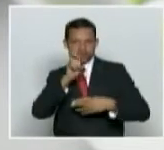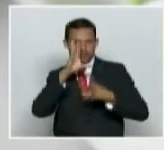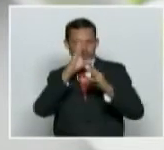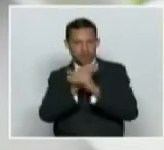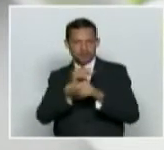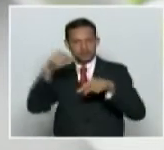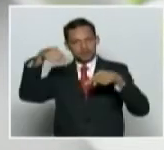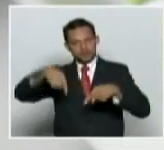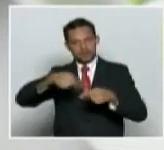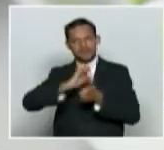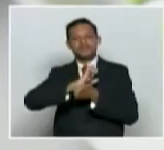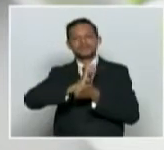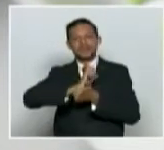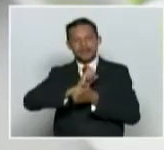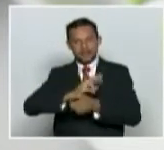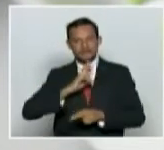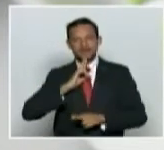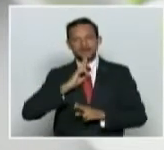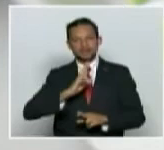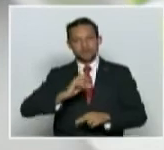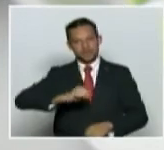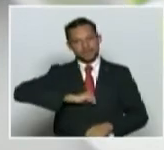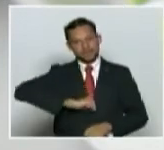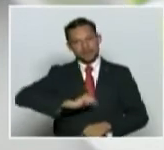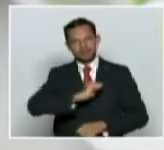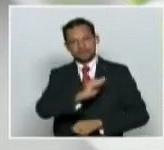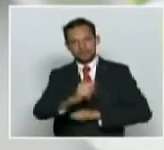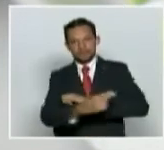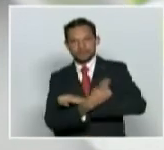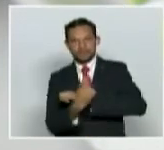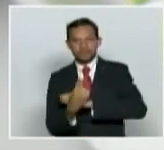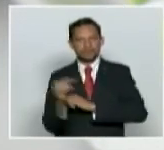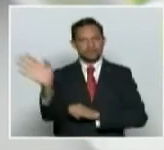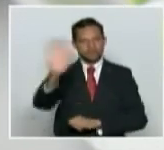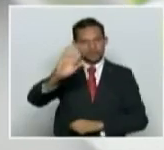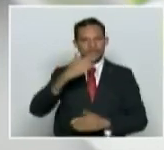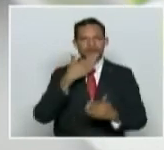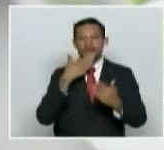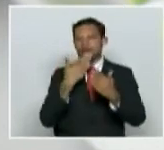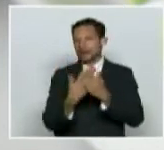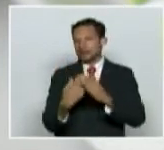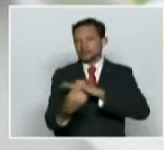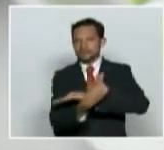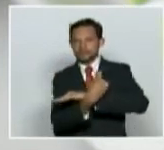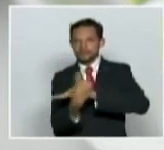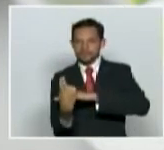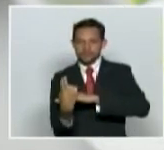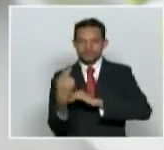noche en este su espacio Telecafé TV. Hasta pronto y gracias por su compañía.